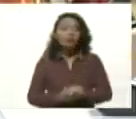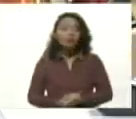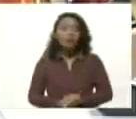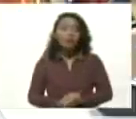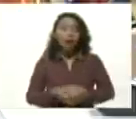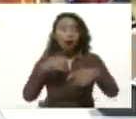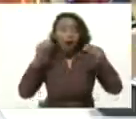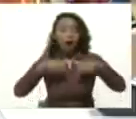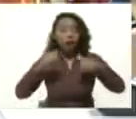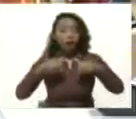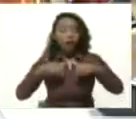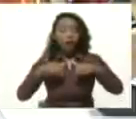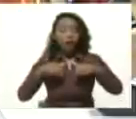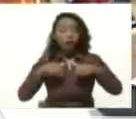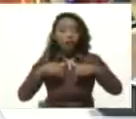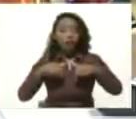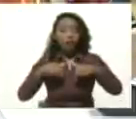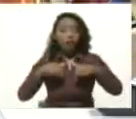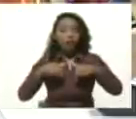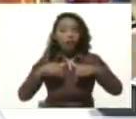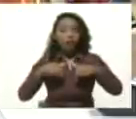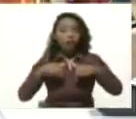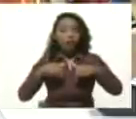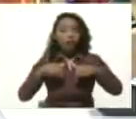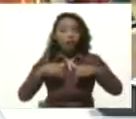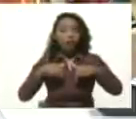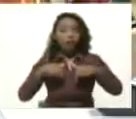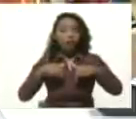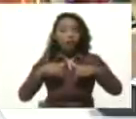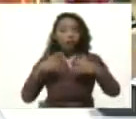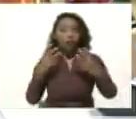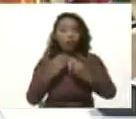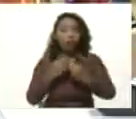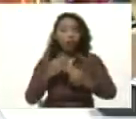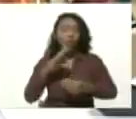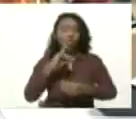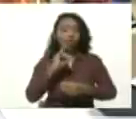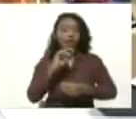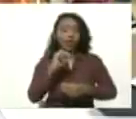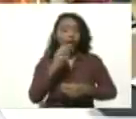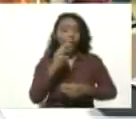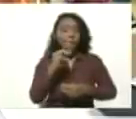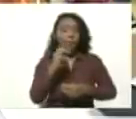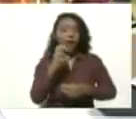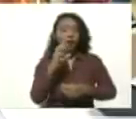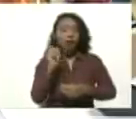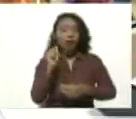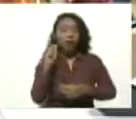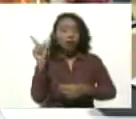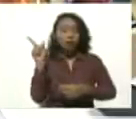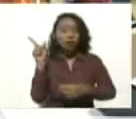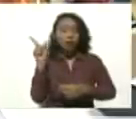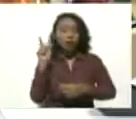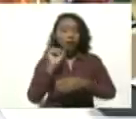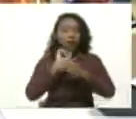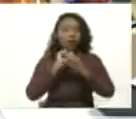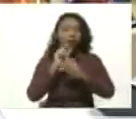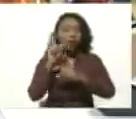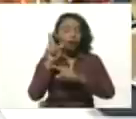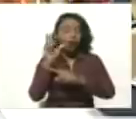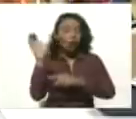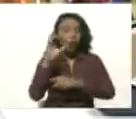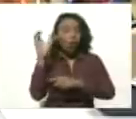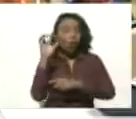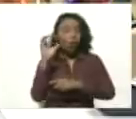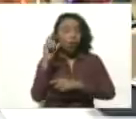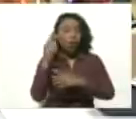aquí en la zona de Cundinamarca, norte de Santander, el Valle del Cauca, Atlántico y